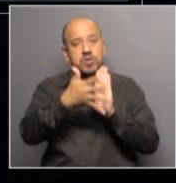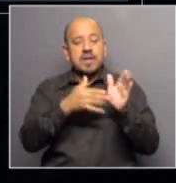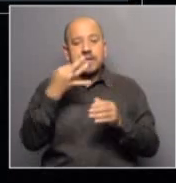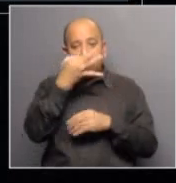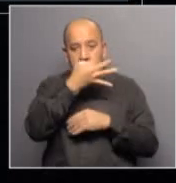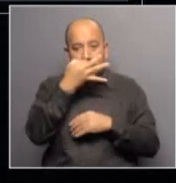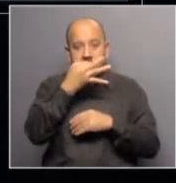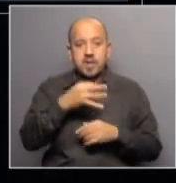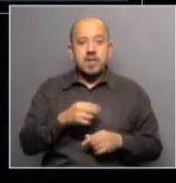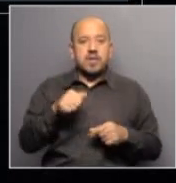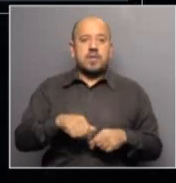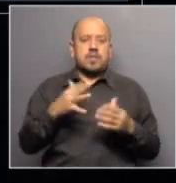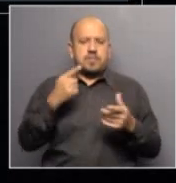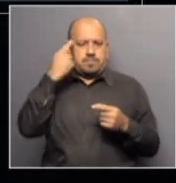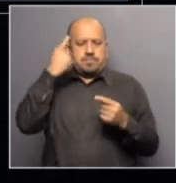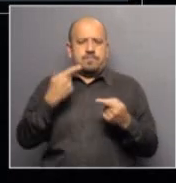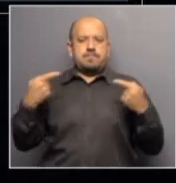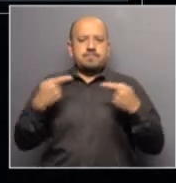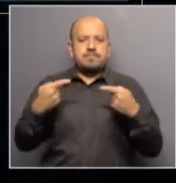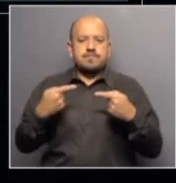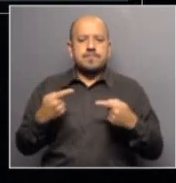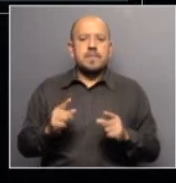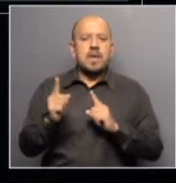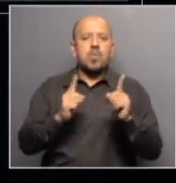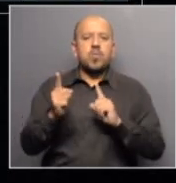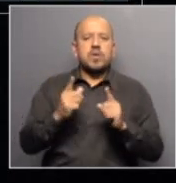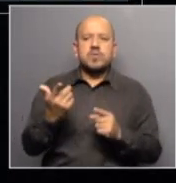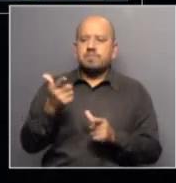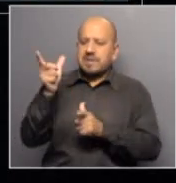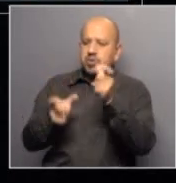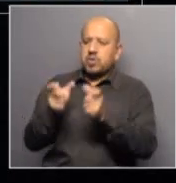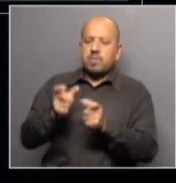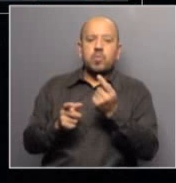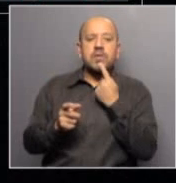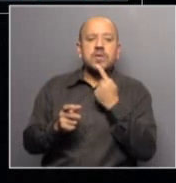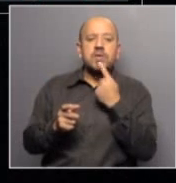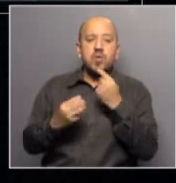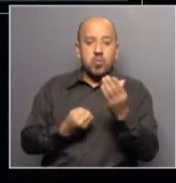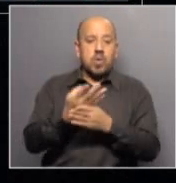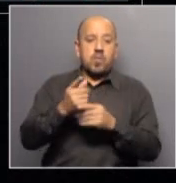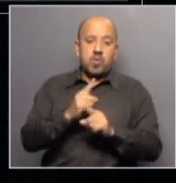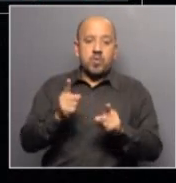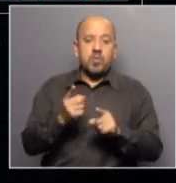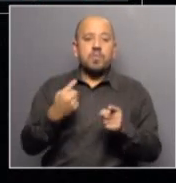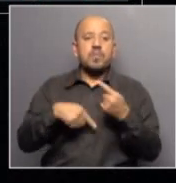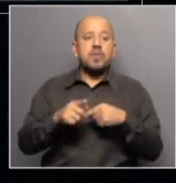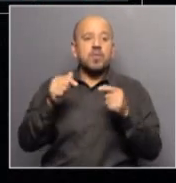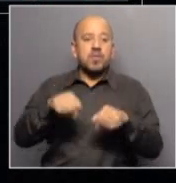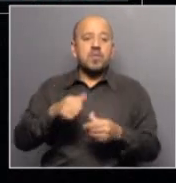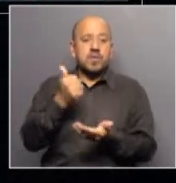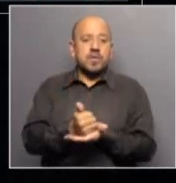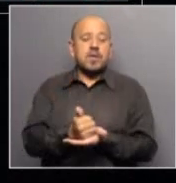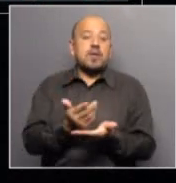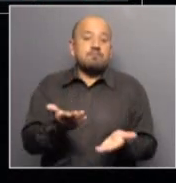una contrariedad ideológica de algunos actores políticos que no es novedad, pero que hoy están en determinados lugares de